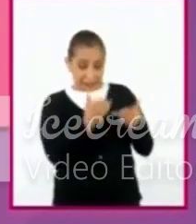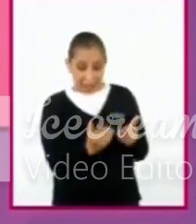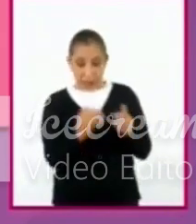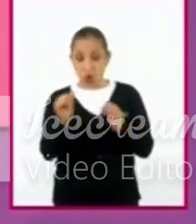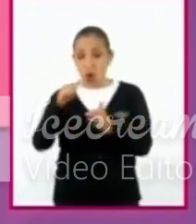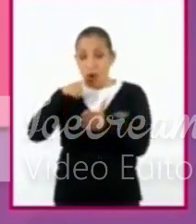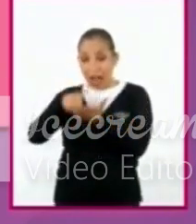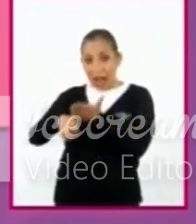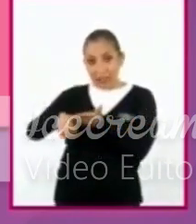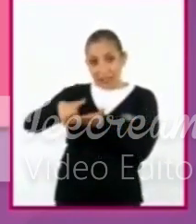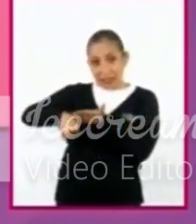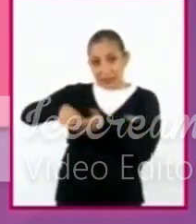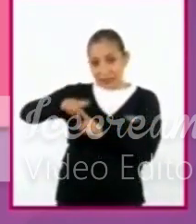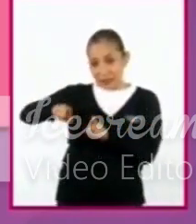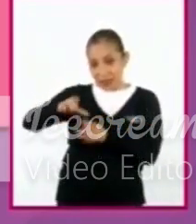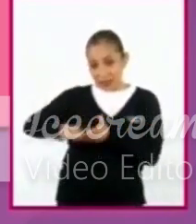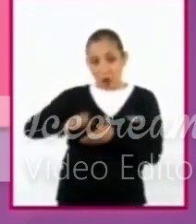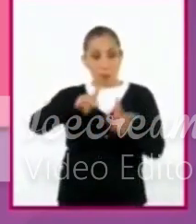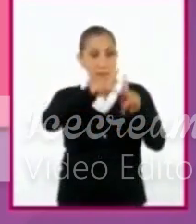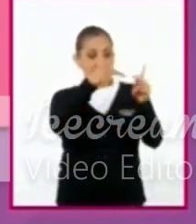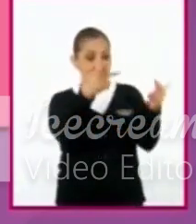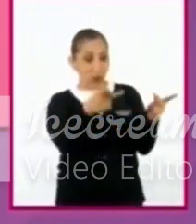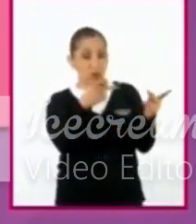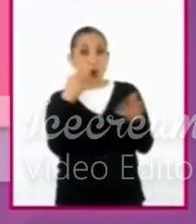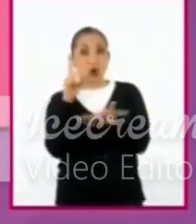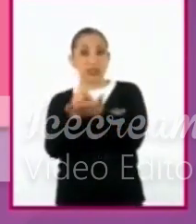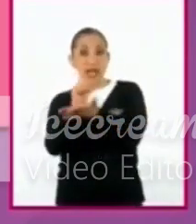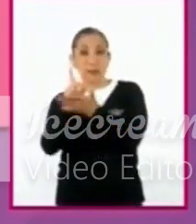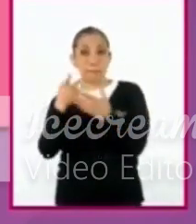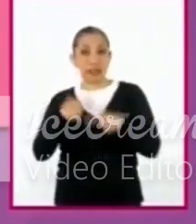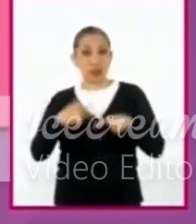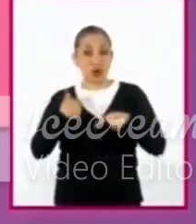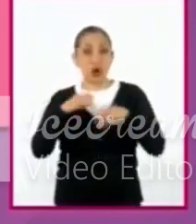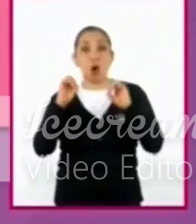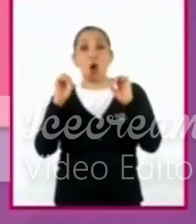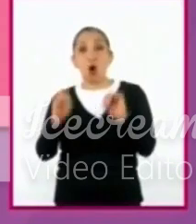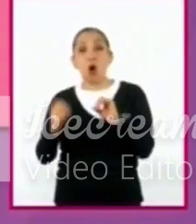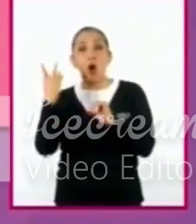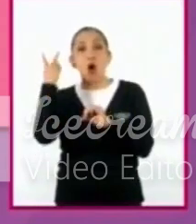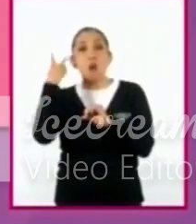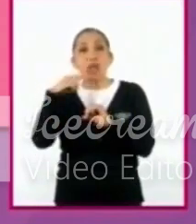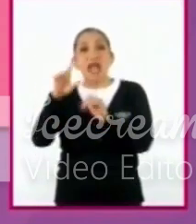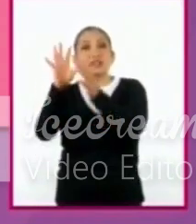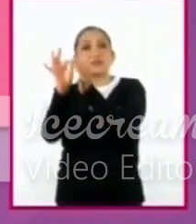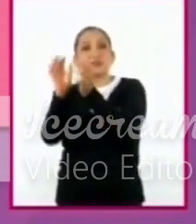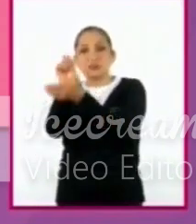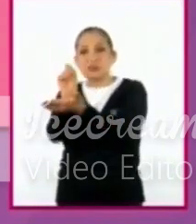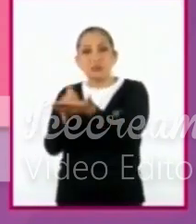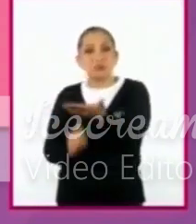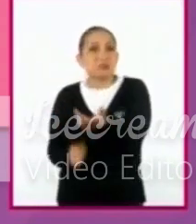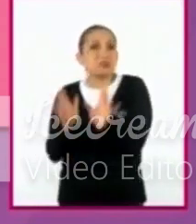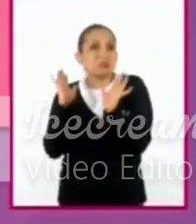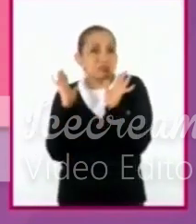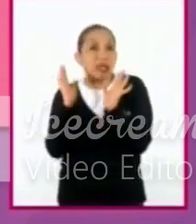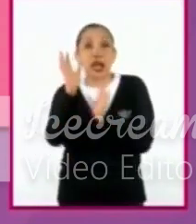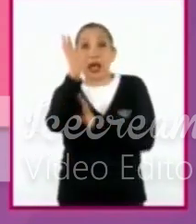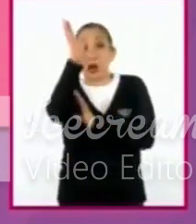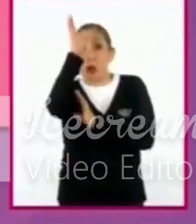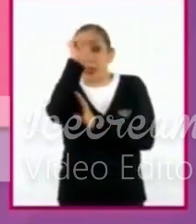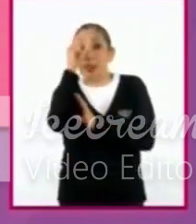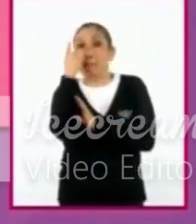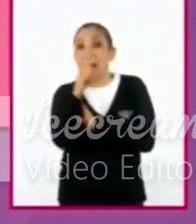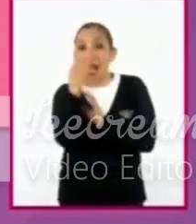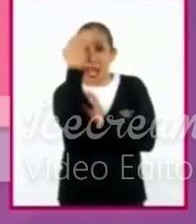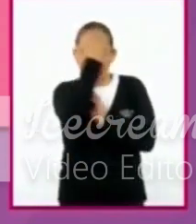correspondencia, diarios personales, relatos de viajes, entre otros muchos. Recuerda que